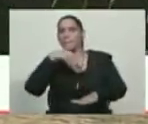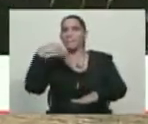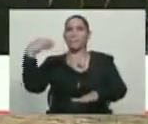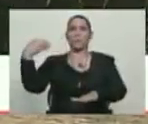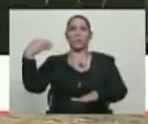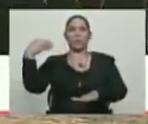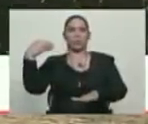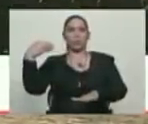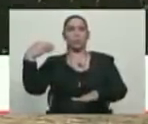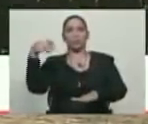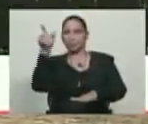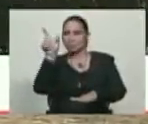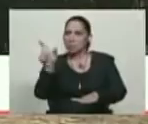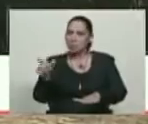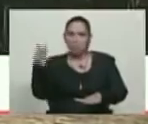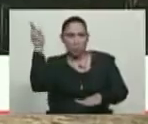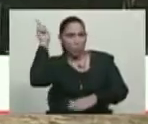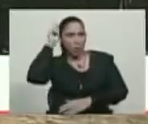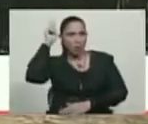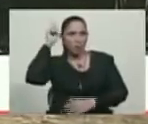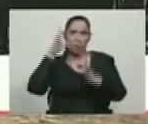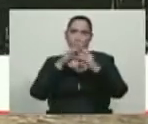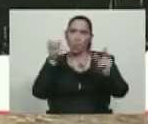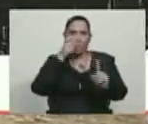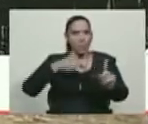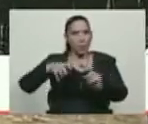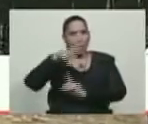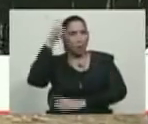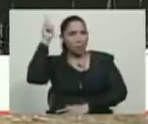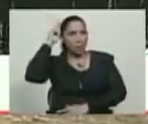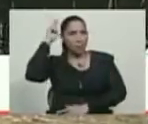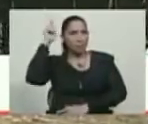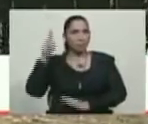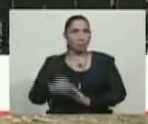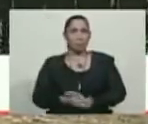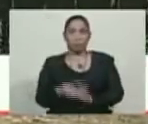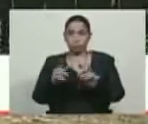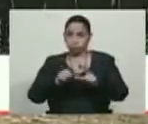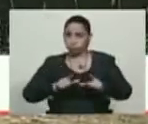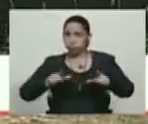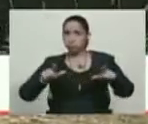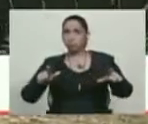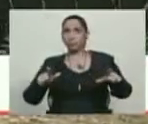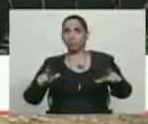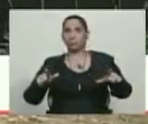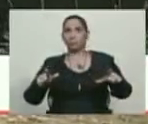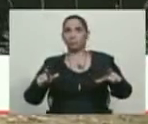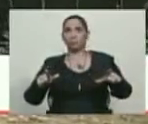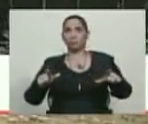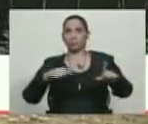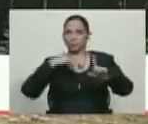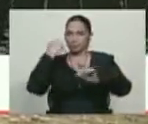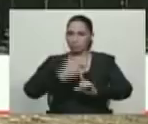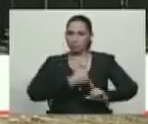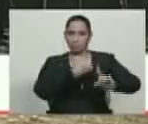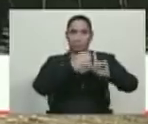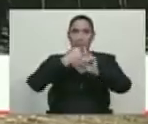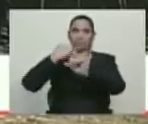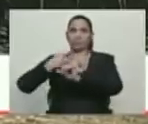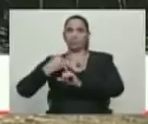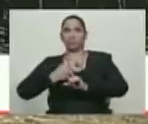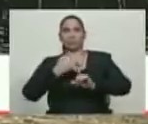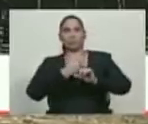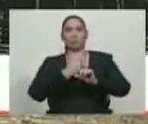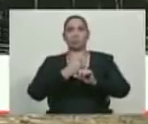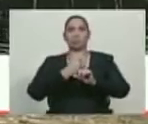Puro y de todos los pueblos indios de esta región que combatió y que ha combatido y